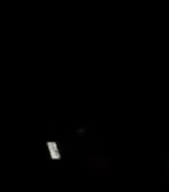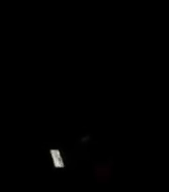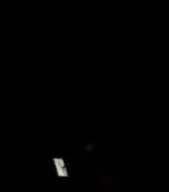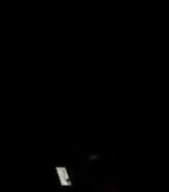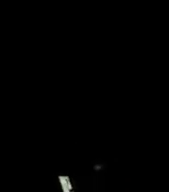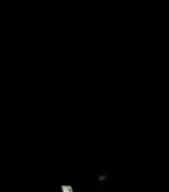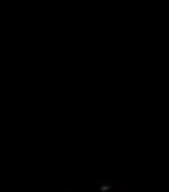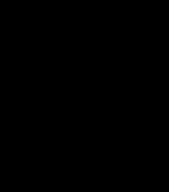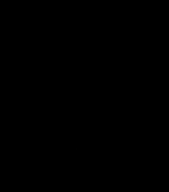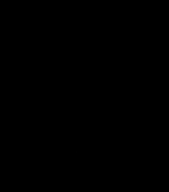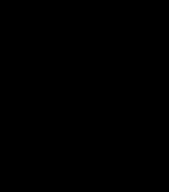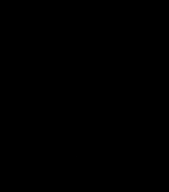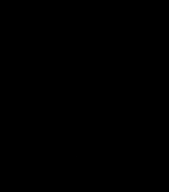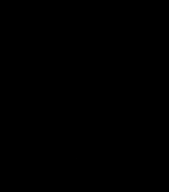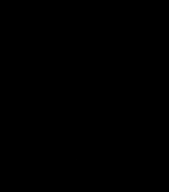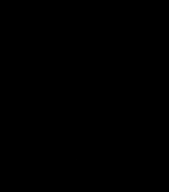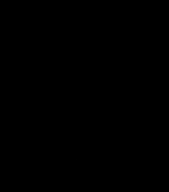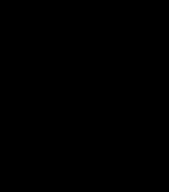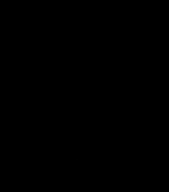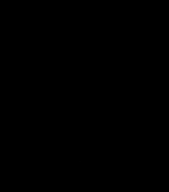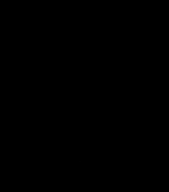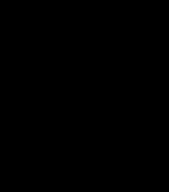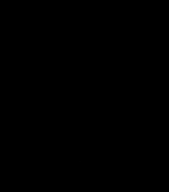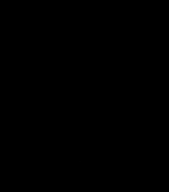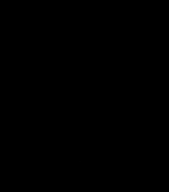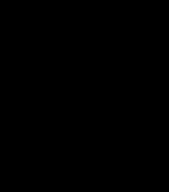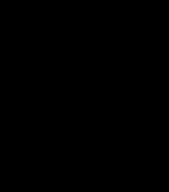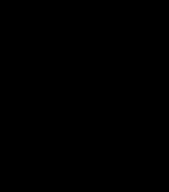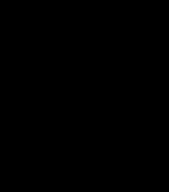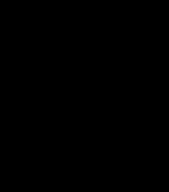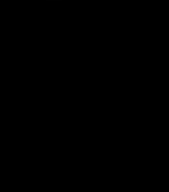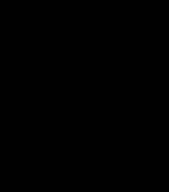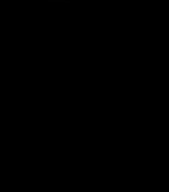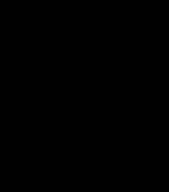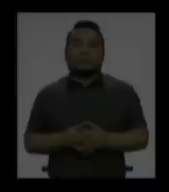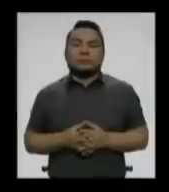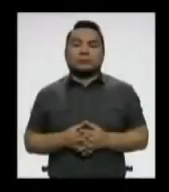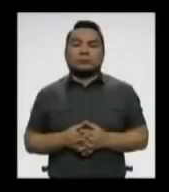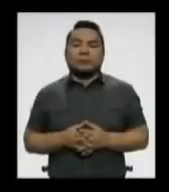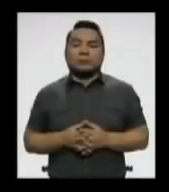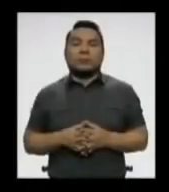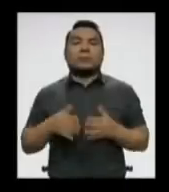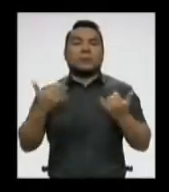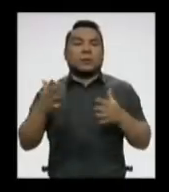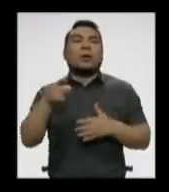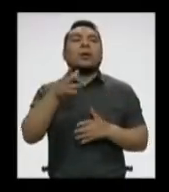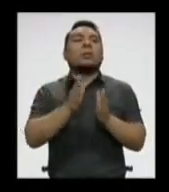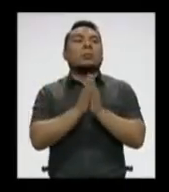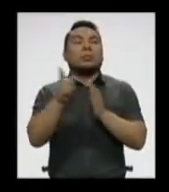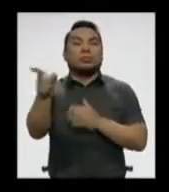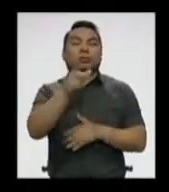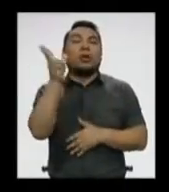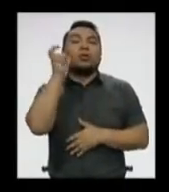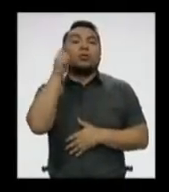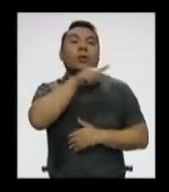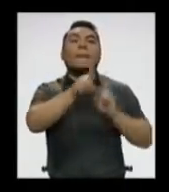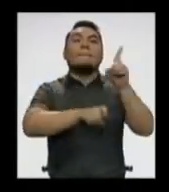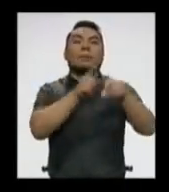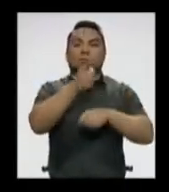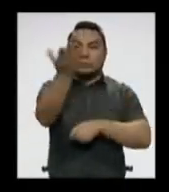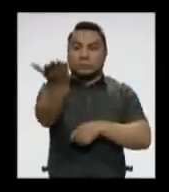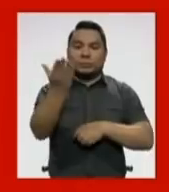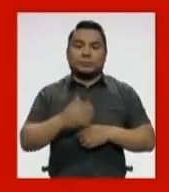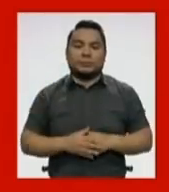pregunta ciudadana y la respuesta correspondiente. Le sugeriría que baje un poquito el micrófono para que lo puedan escuchar. Vamos a escuchar la